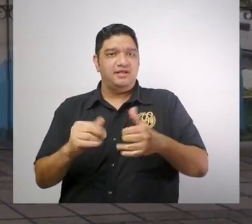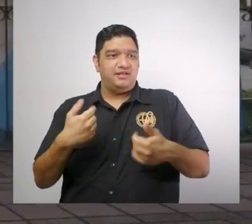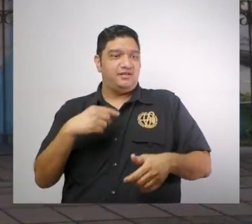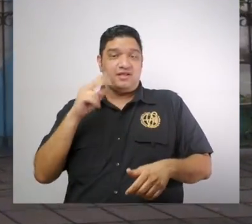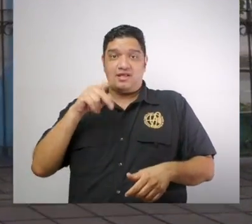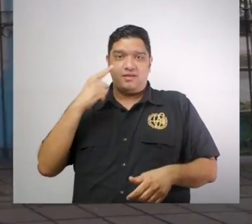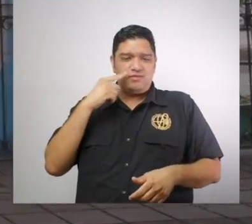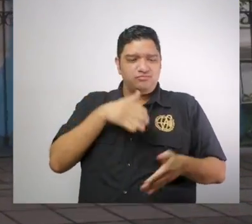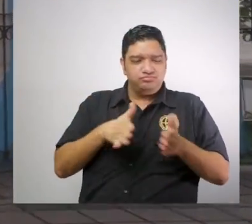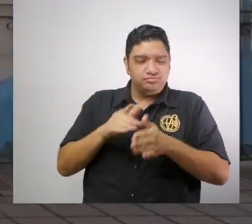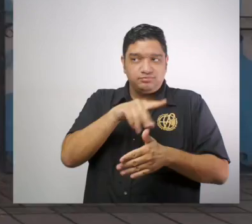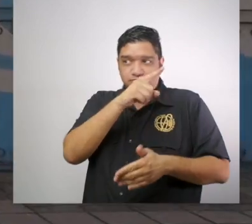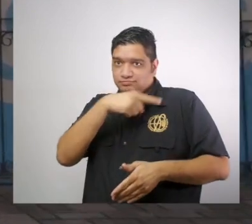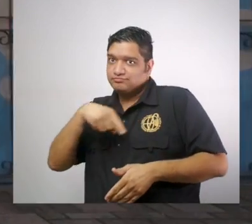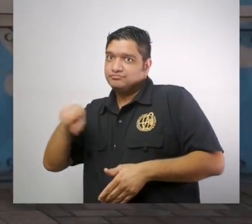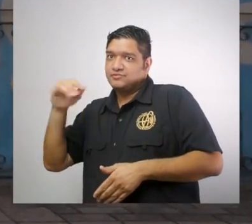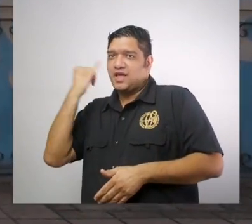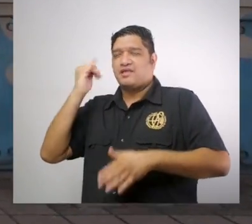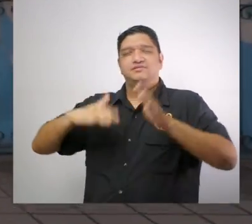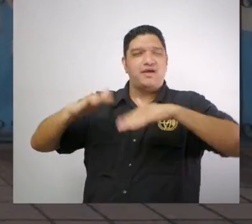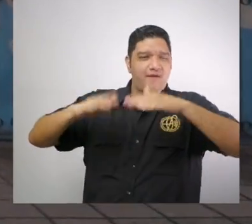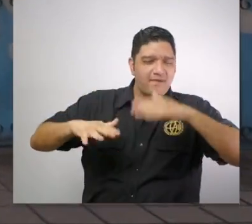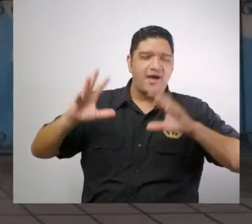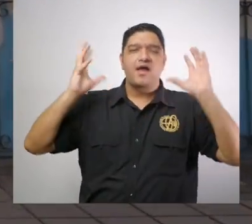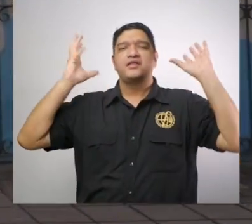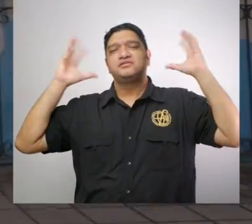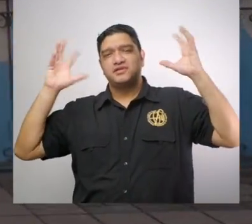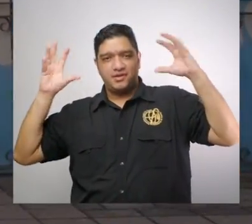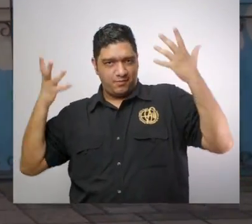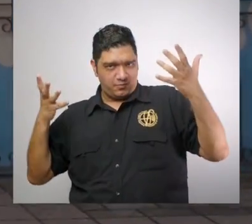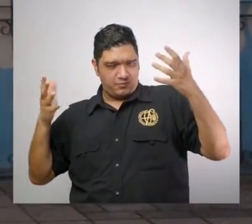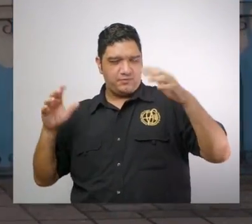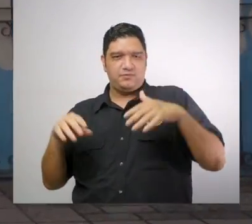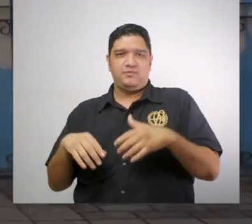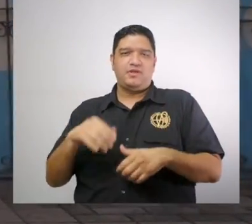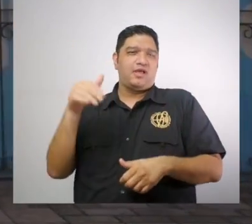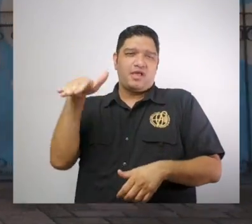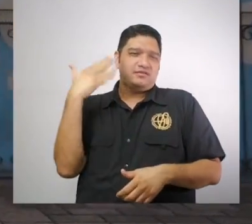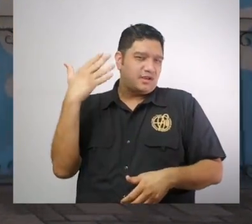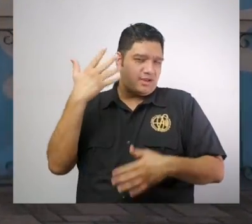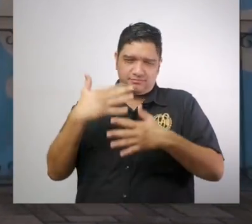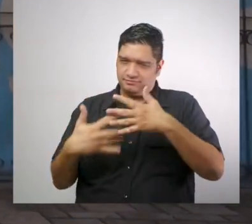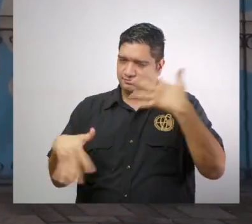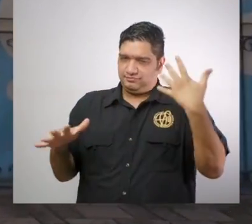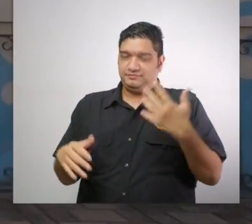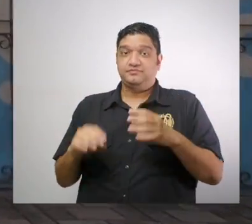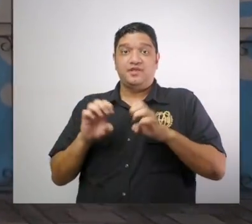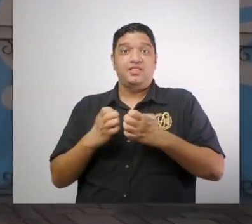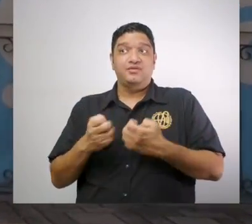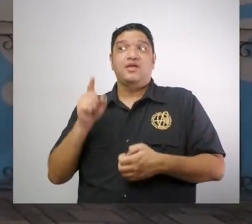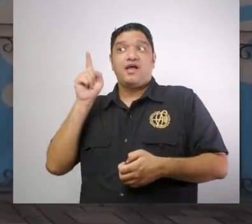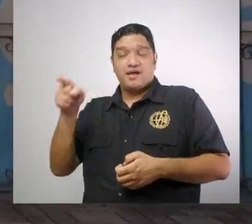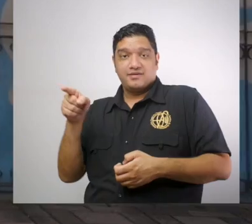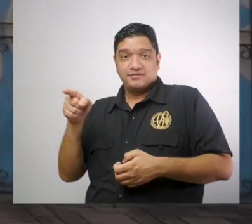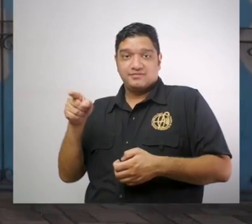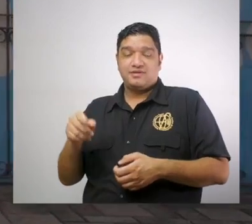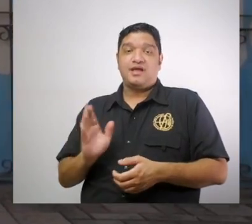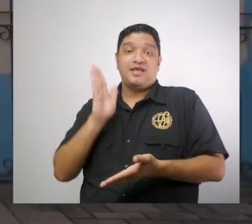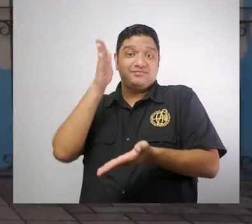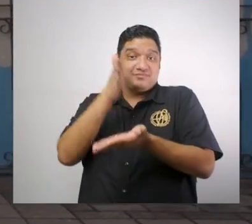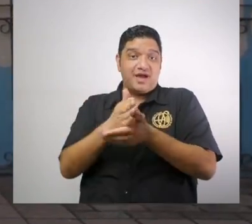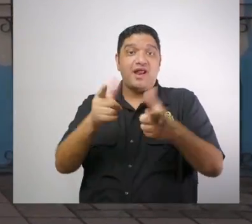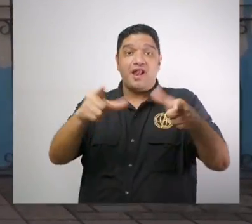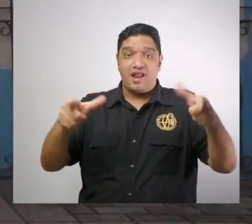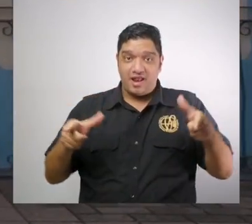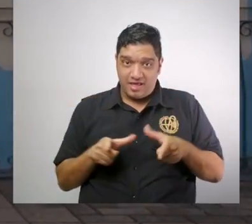el nororiente de Guatemala para llegar a una ribera del lago de Izabal, donde había barquitos que